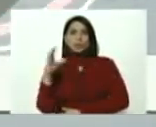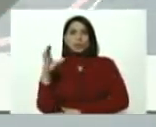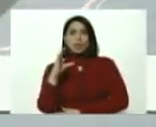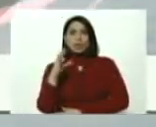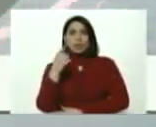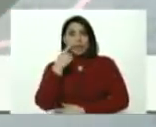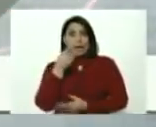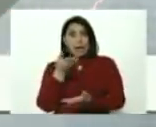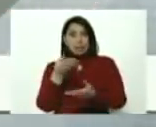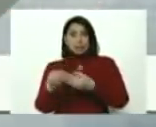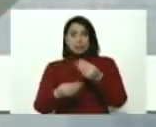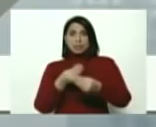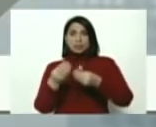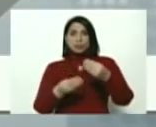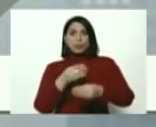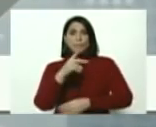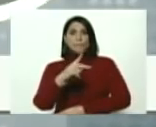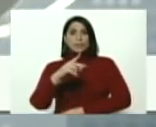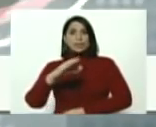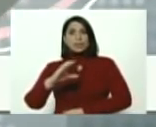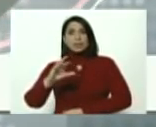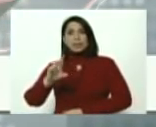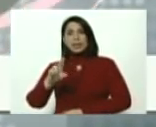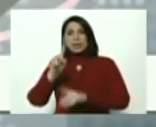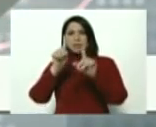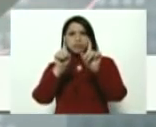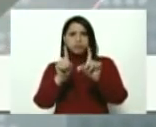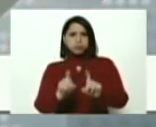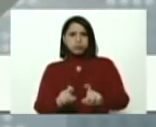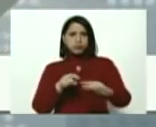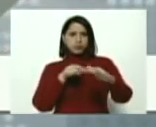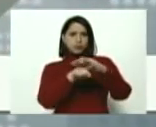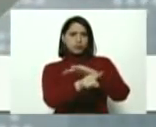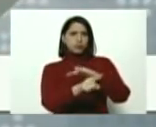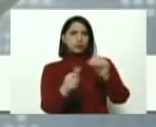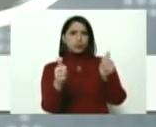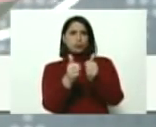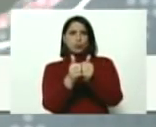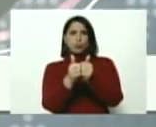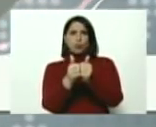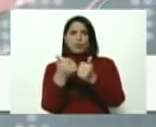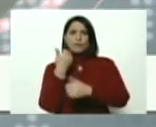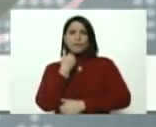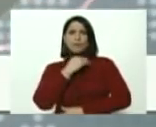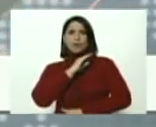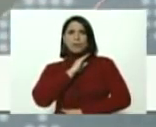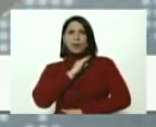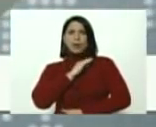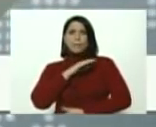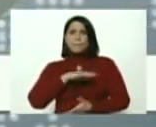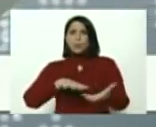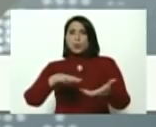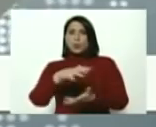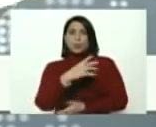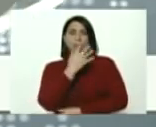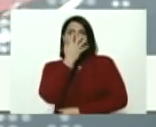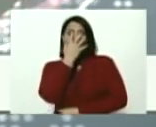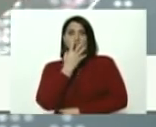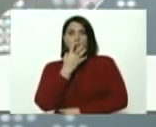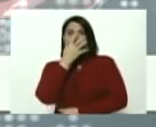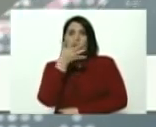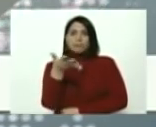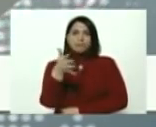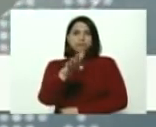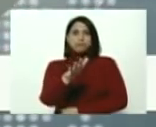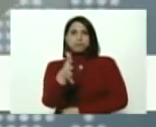se le tomó la PCR y fue ingresada con diagnóstico de insuficiencia respiratoria aguda